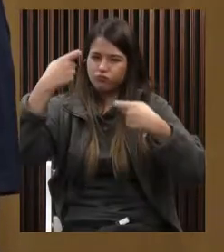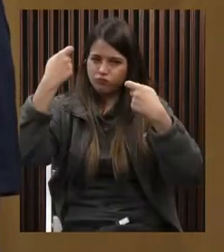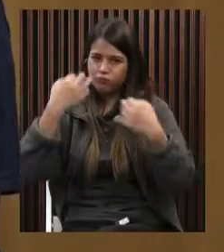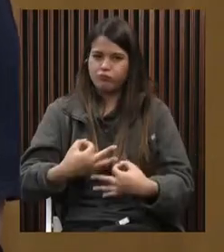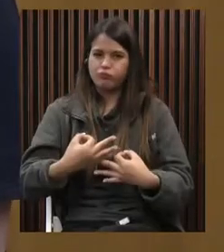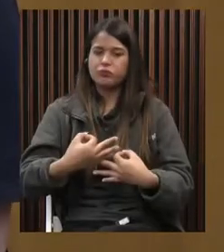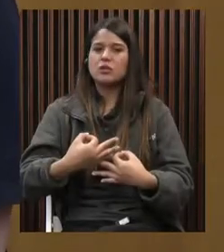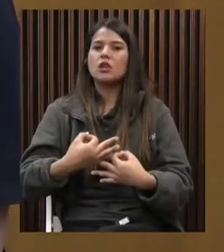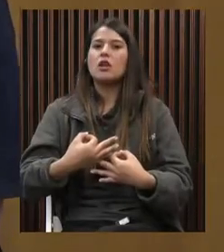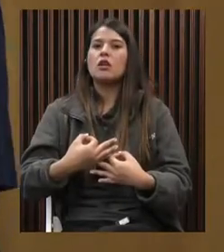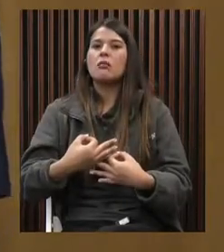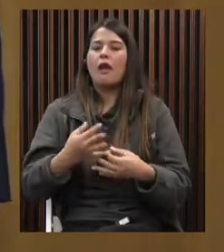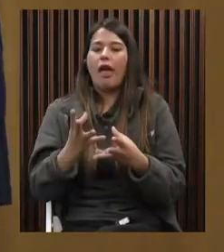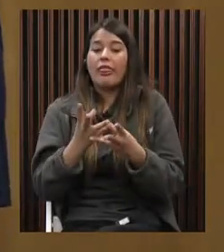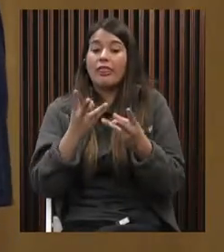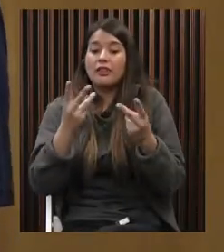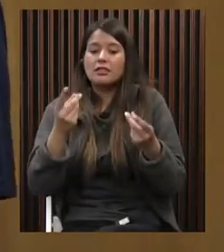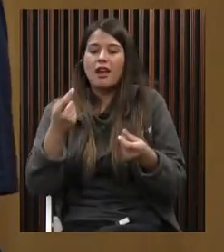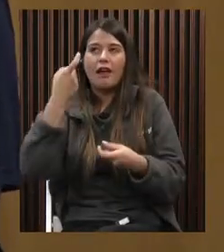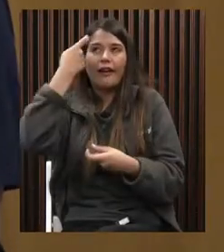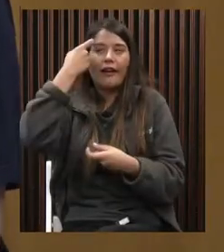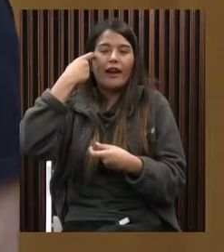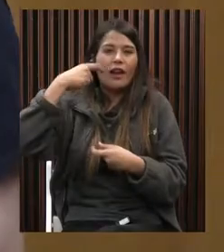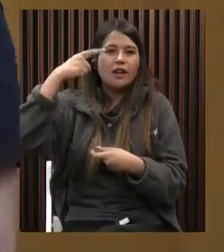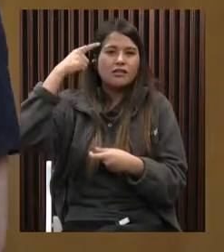ciclos y esas creencias